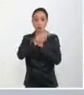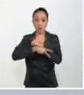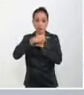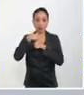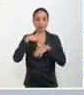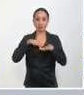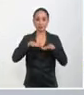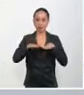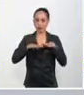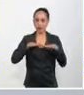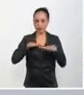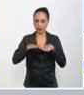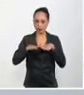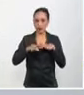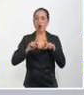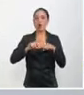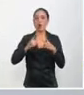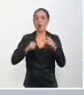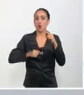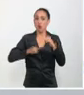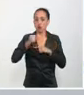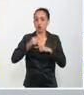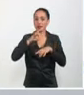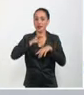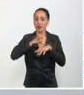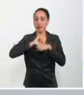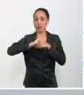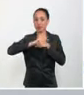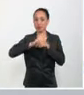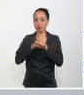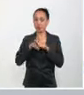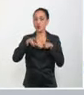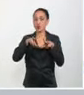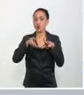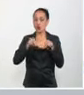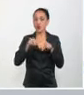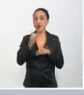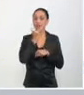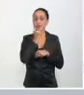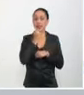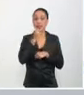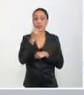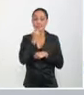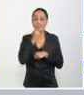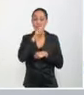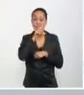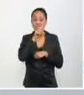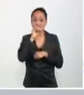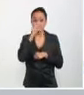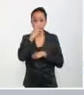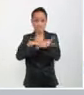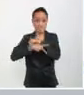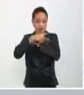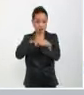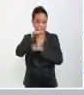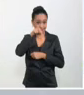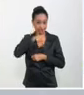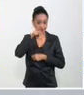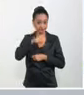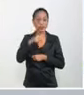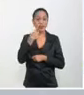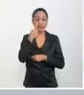para el enfrentamiento a la pandemia provocada por la aparición del nuevo coronavirus que afecta a más de 100 países en la actualidad y ha